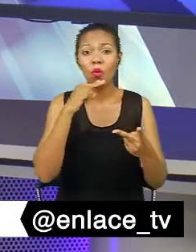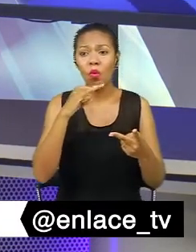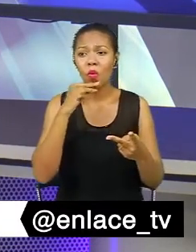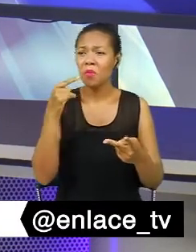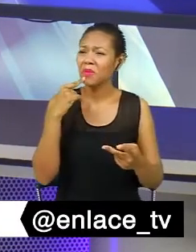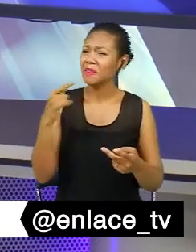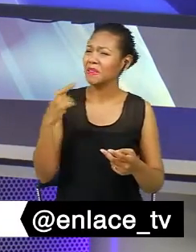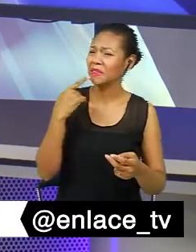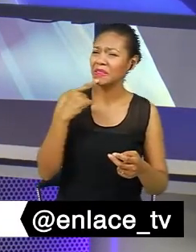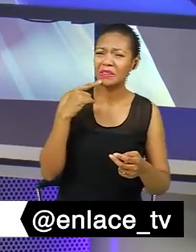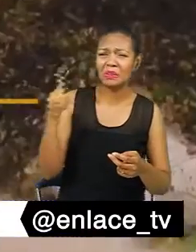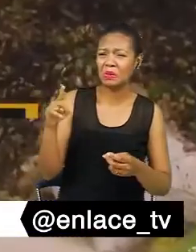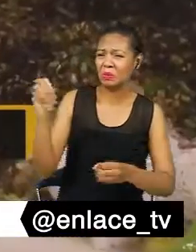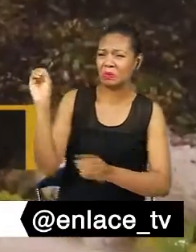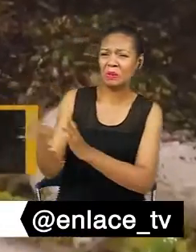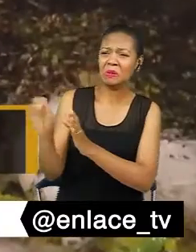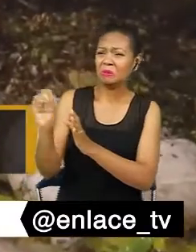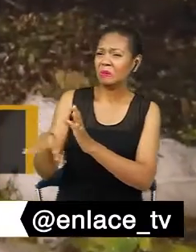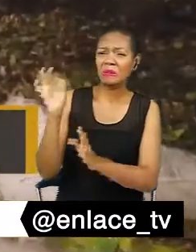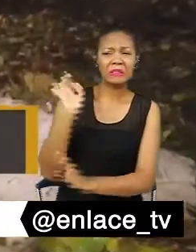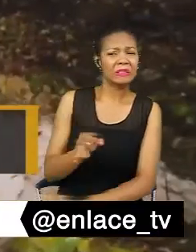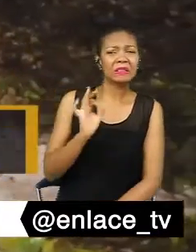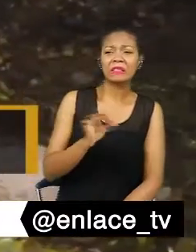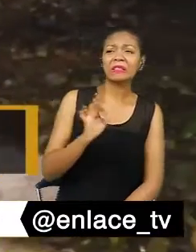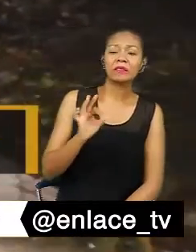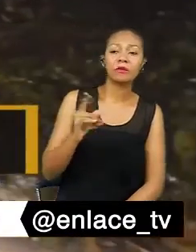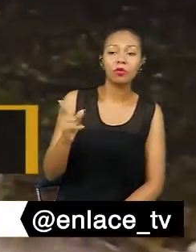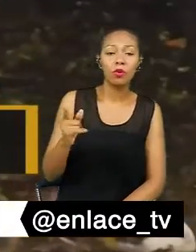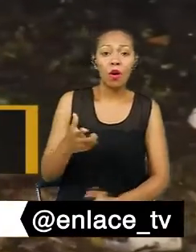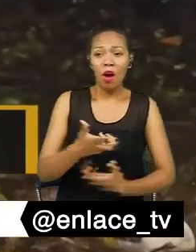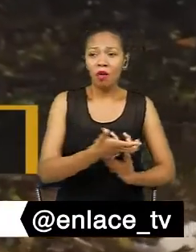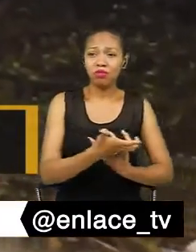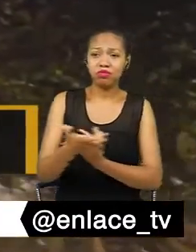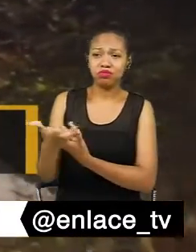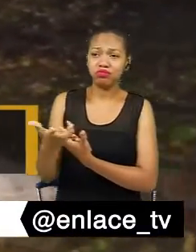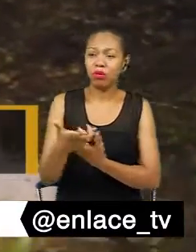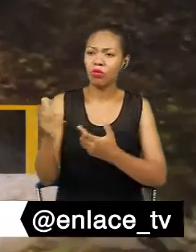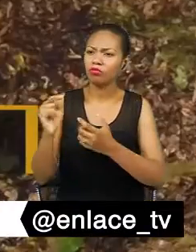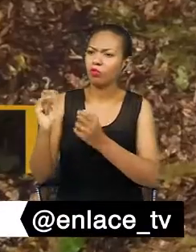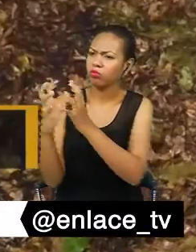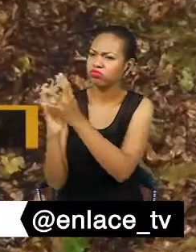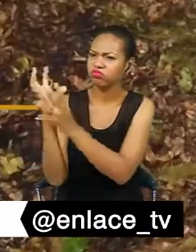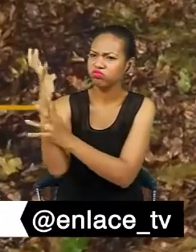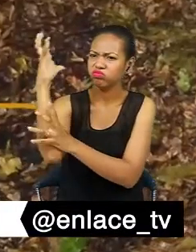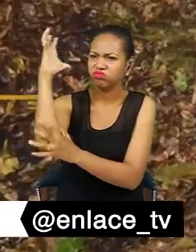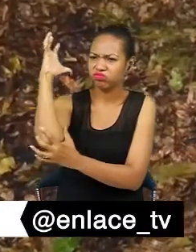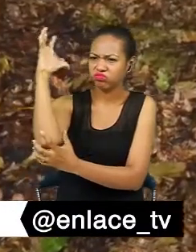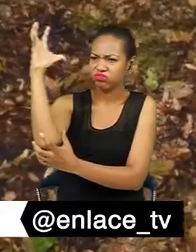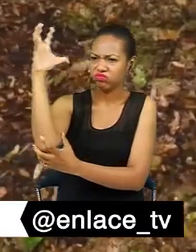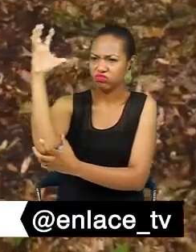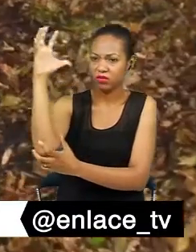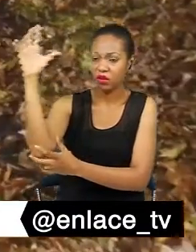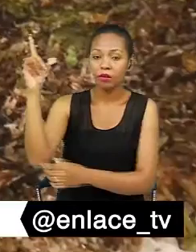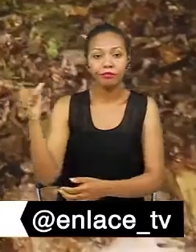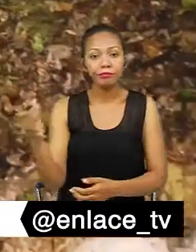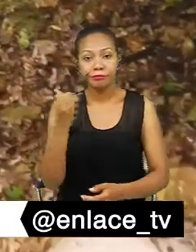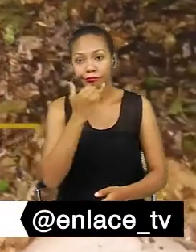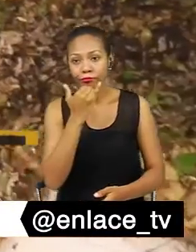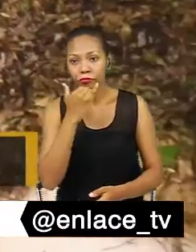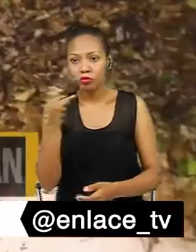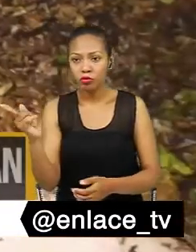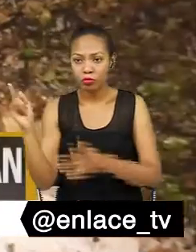sector. Este es el momento en el que los bomberos voluntarios intervienen en la ceiba ubicada en el rompoy de Cavipetrol, luego de que estos desechos